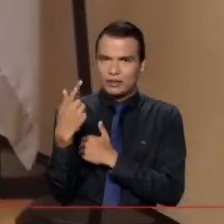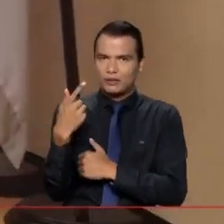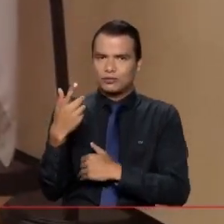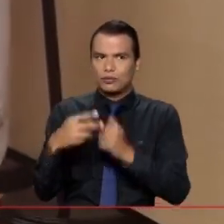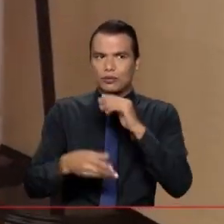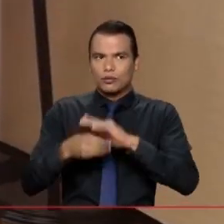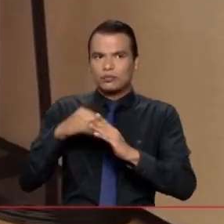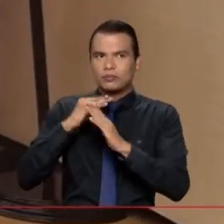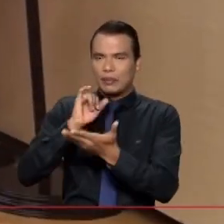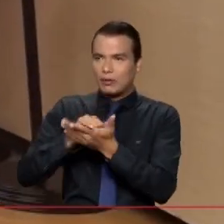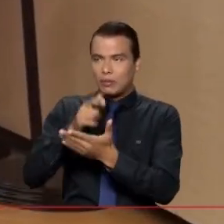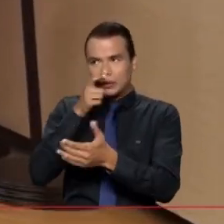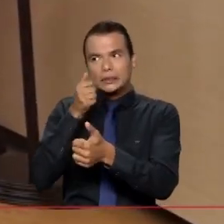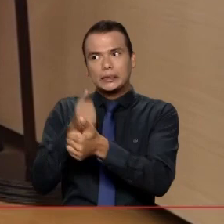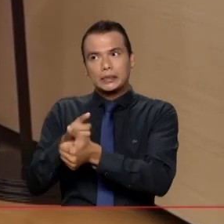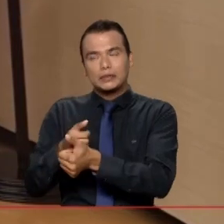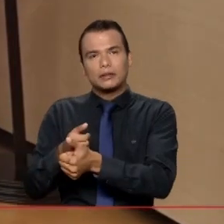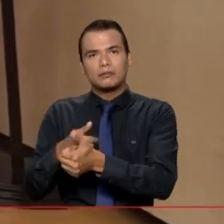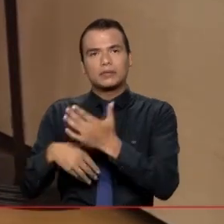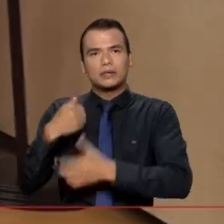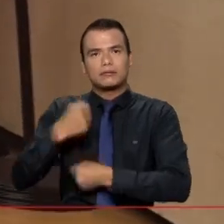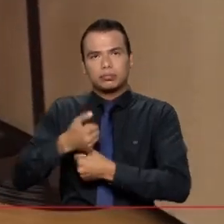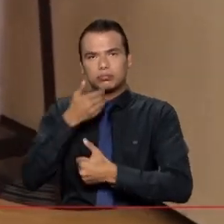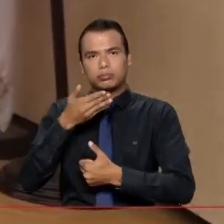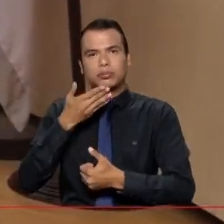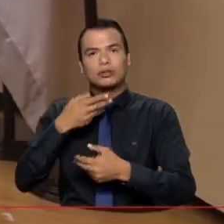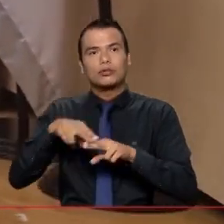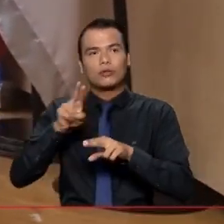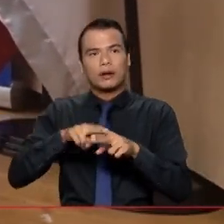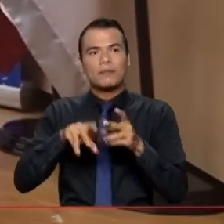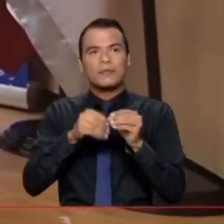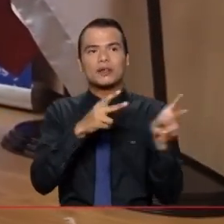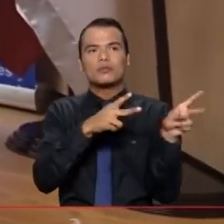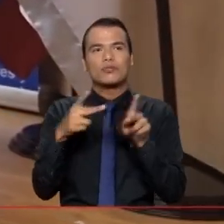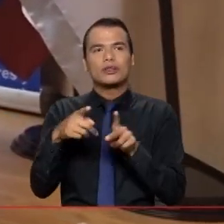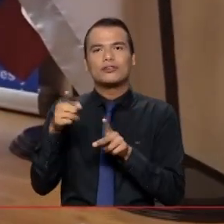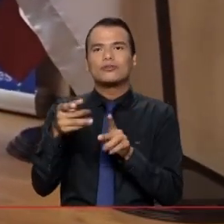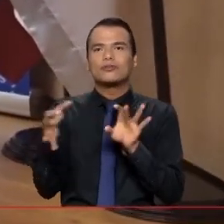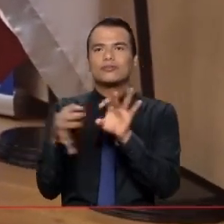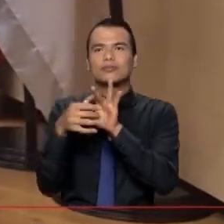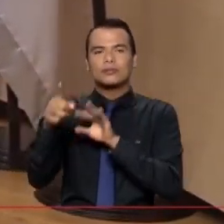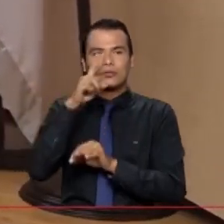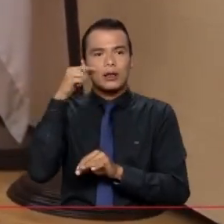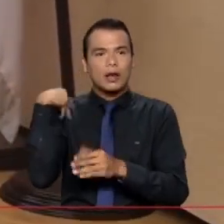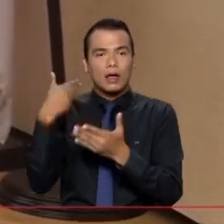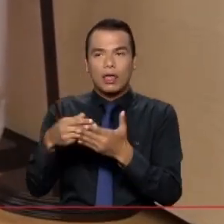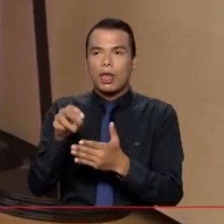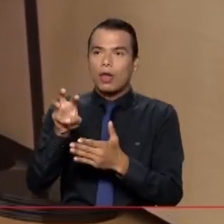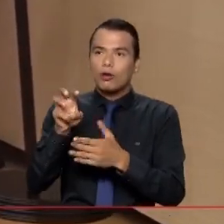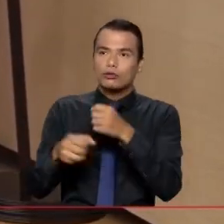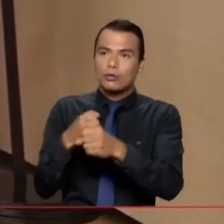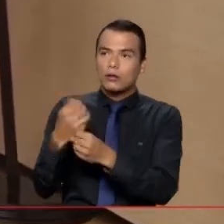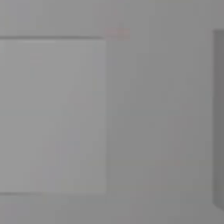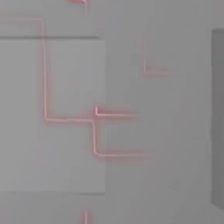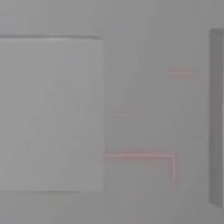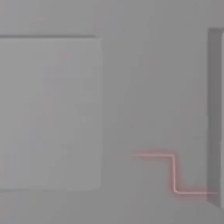de Juanchito, que se espera sea entregado en diciembre de 2023, tras 8 años de larga espera.